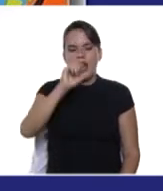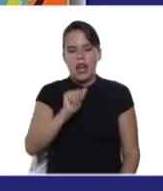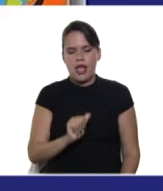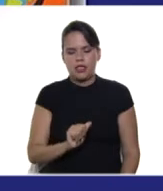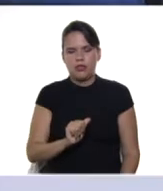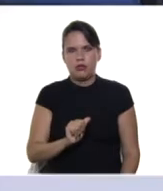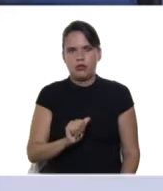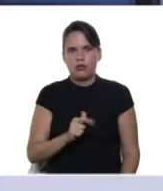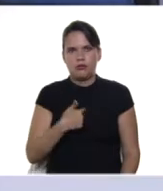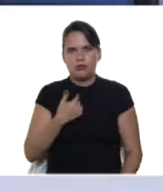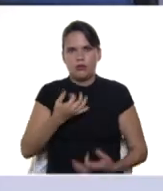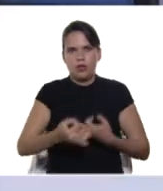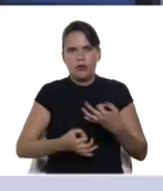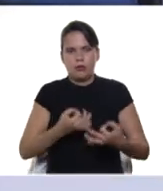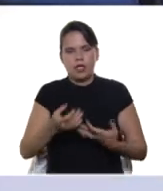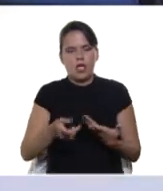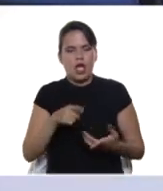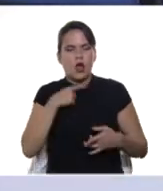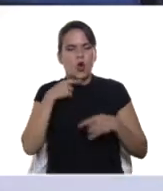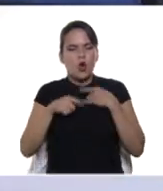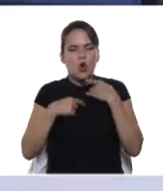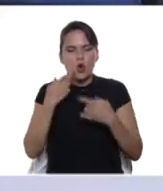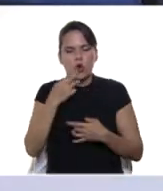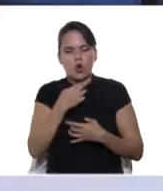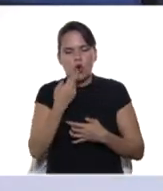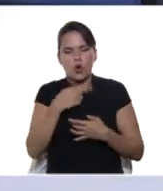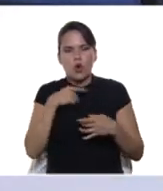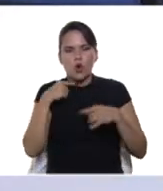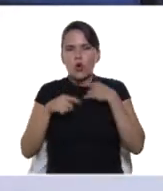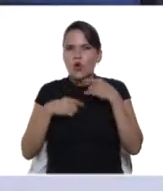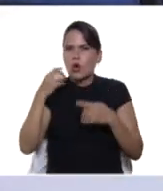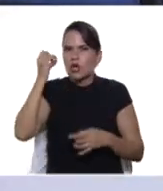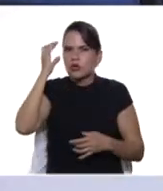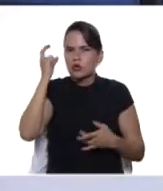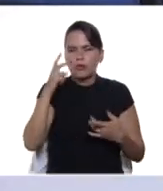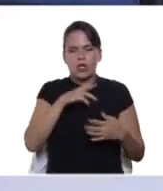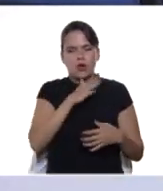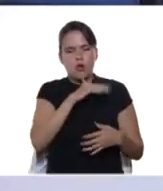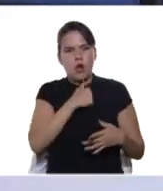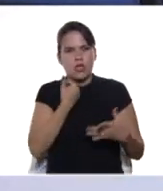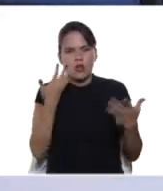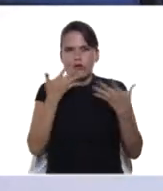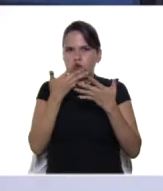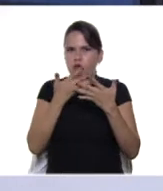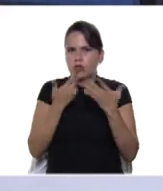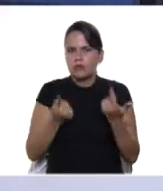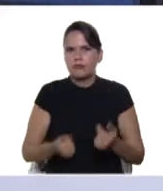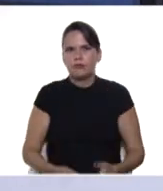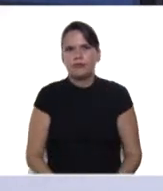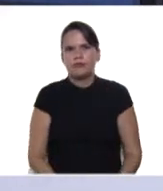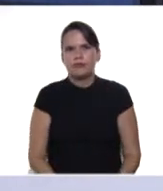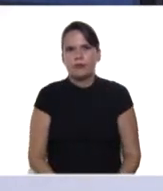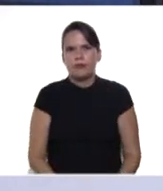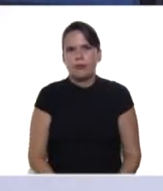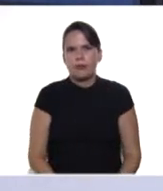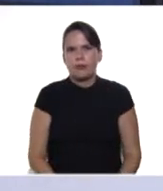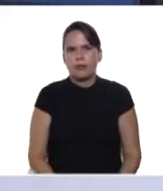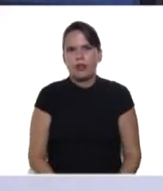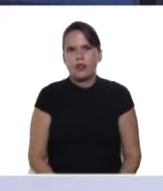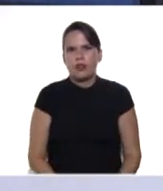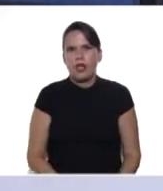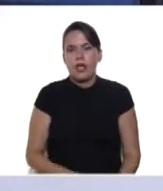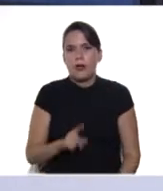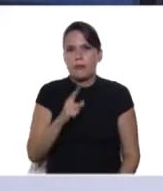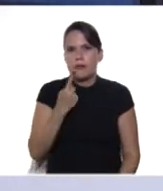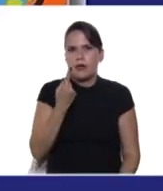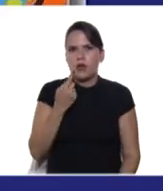está indicado color rojo y color azul para evitar confusiones. Entonces, en el primer cuadrante nos